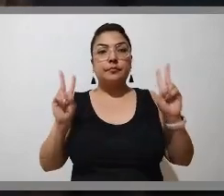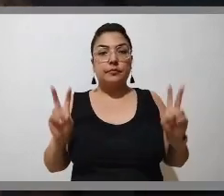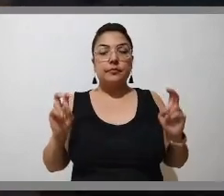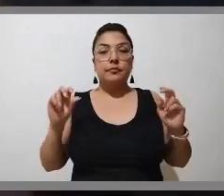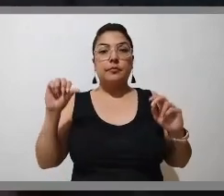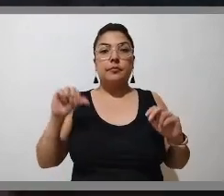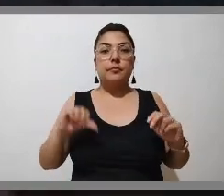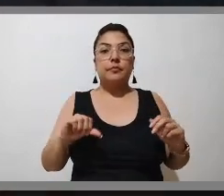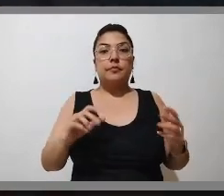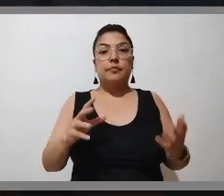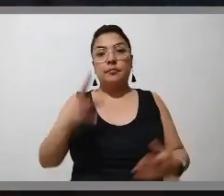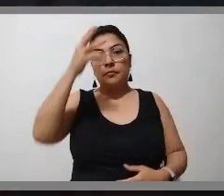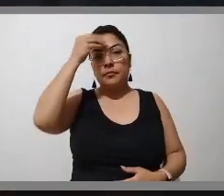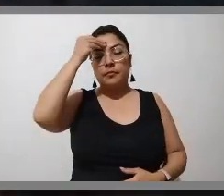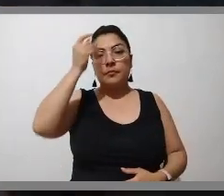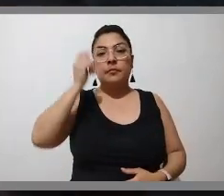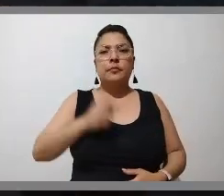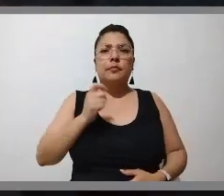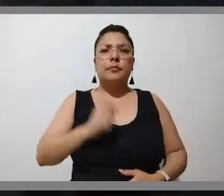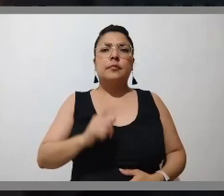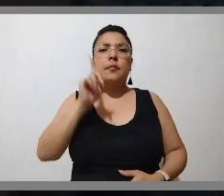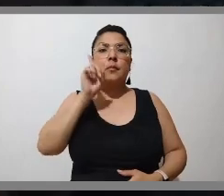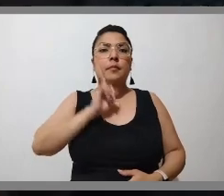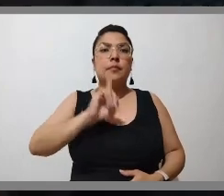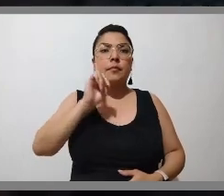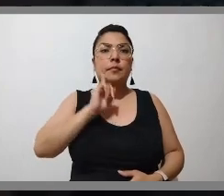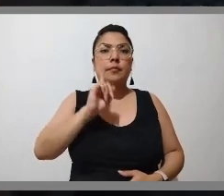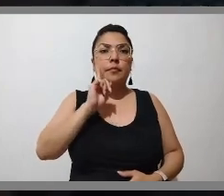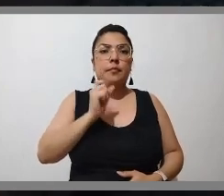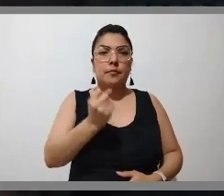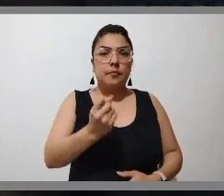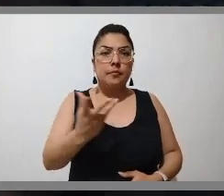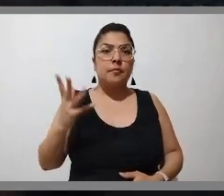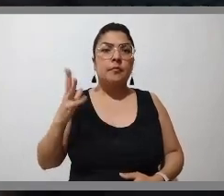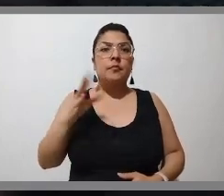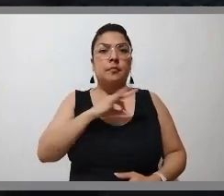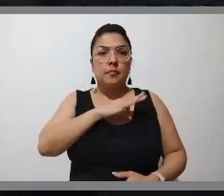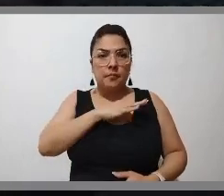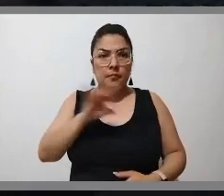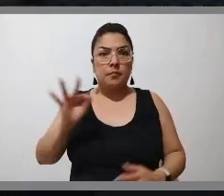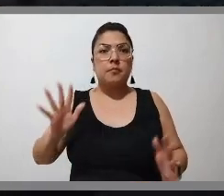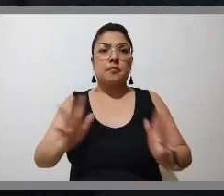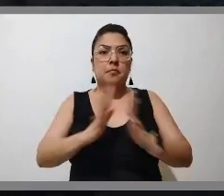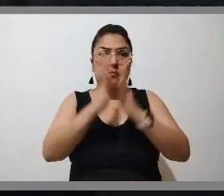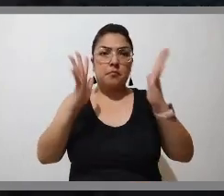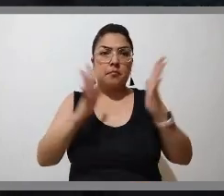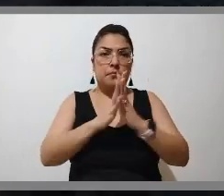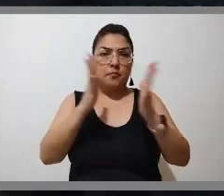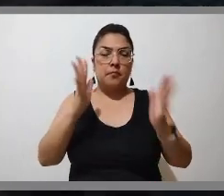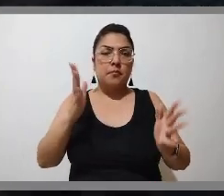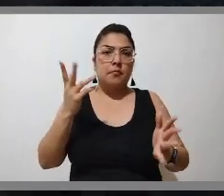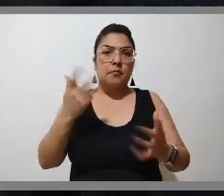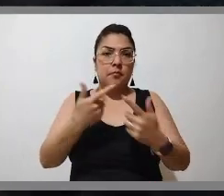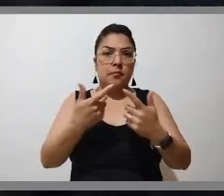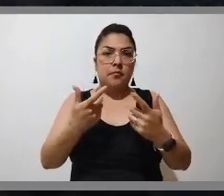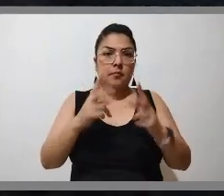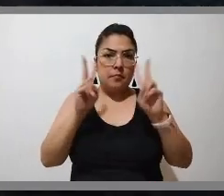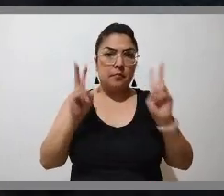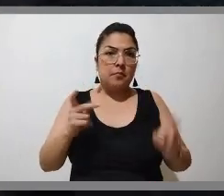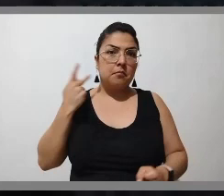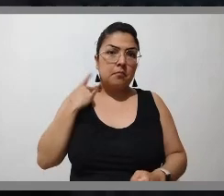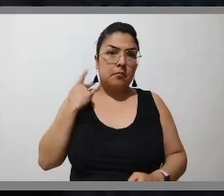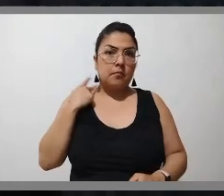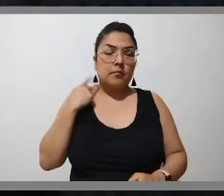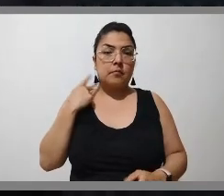El tema del que hablaremos hoy es la participación política de las mujeres. Esto en el marco del 8 de marzo, Día Internacional de las Mujeres. Vamos a